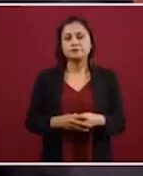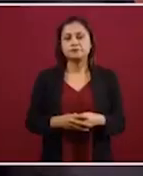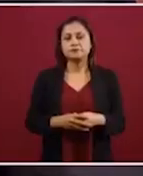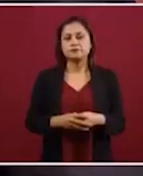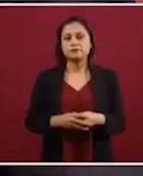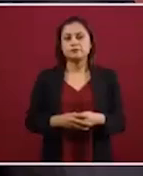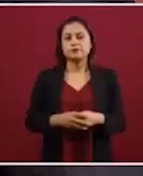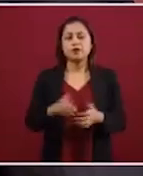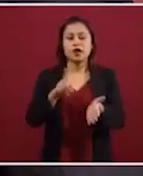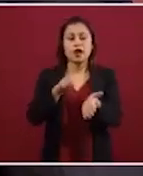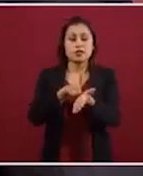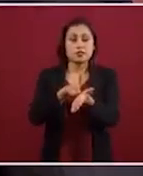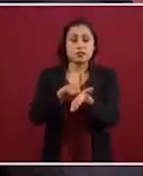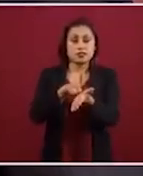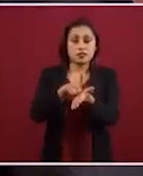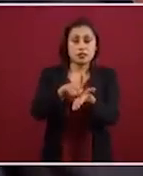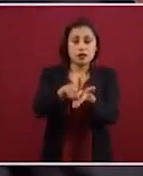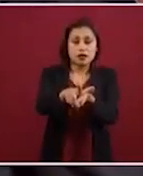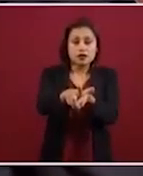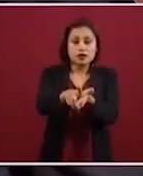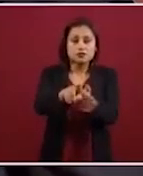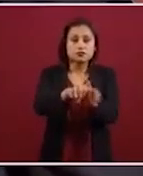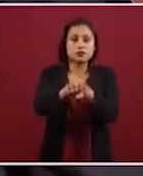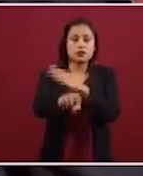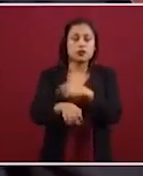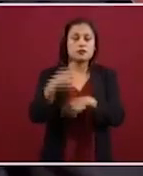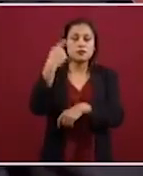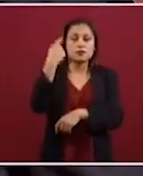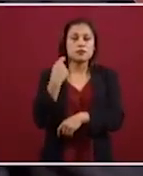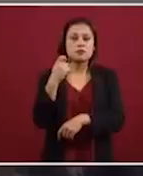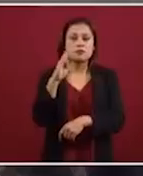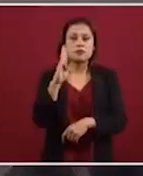como el de la pensión